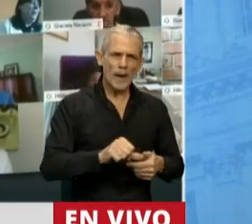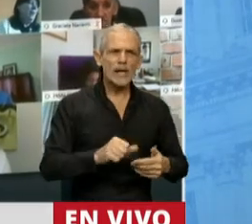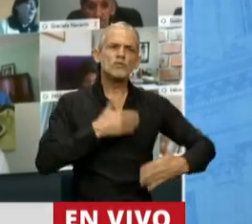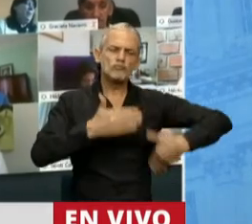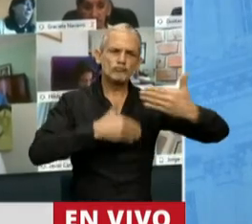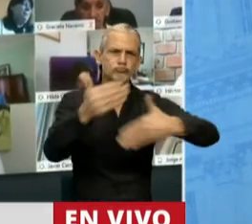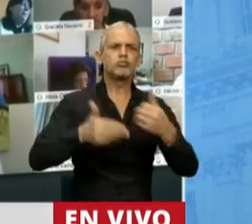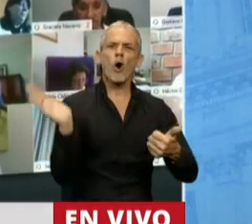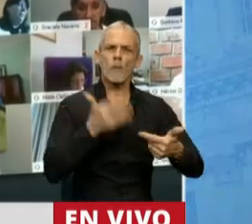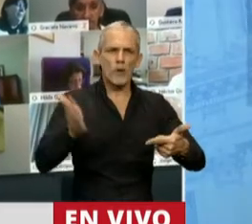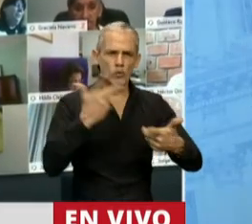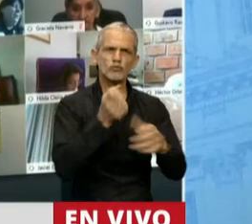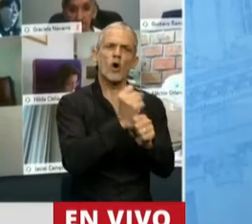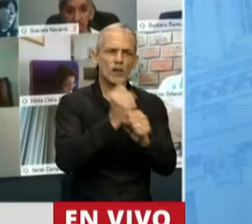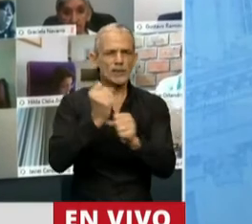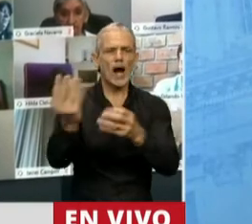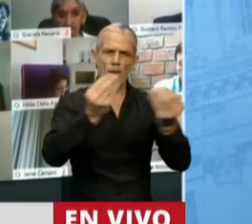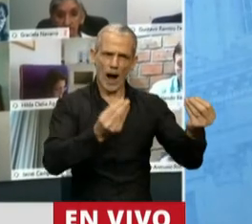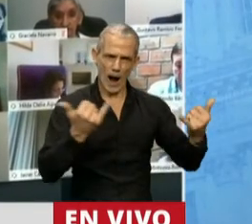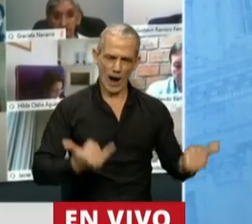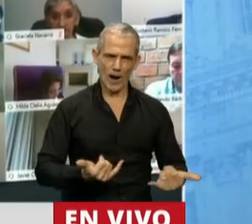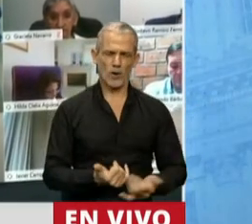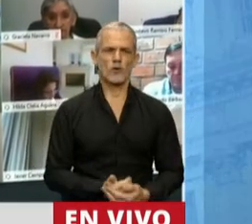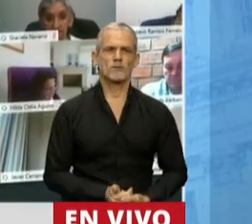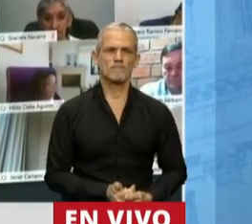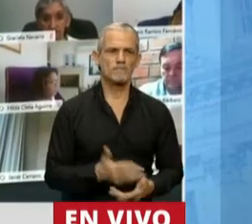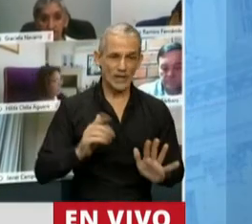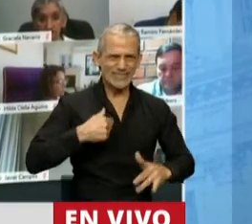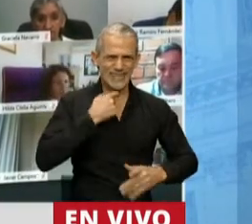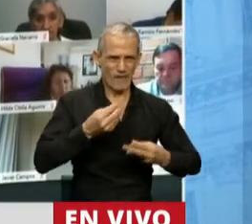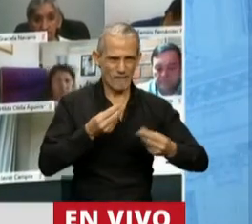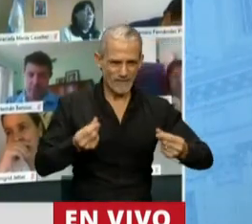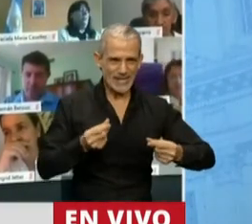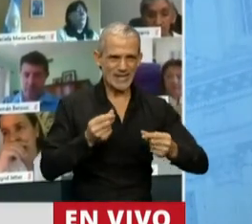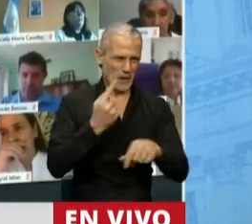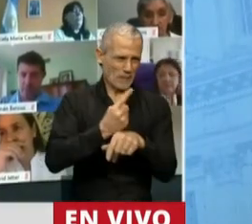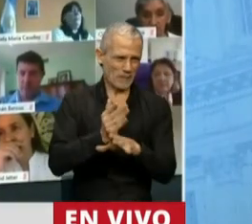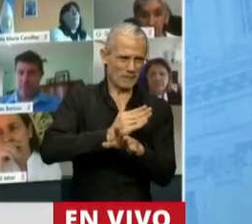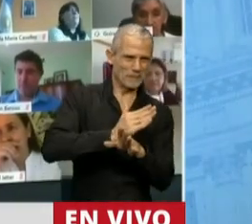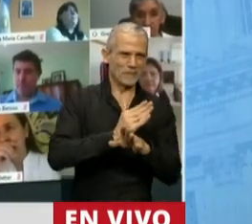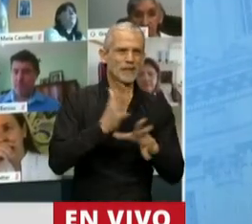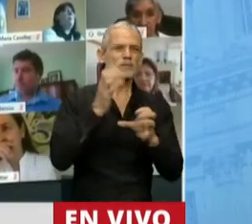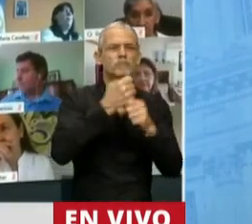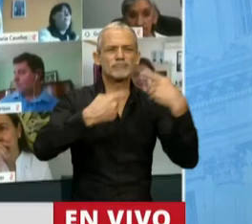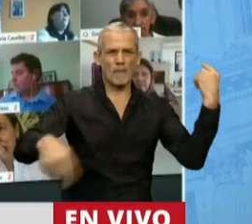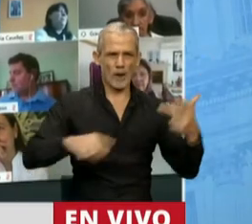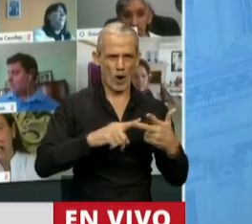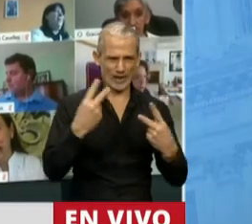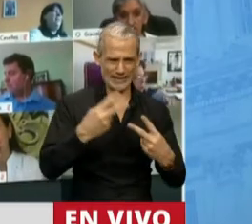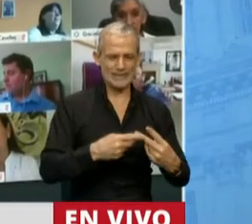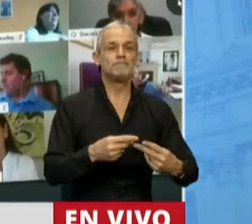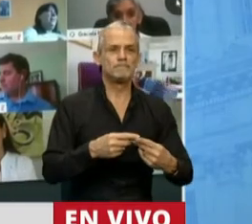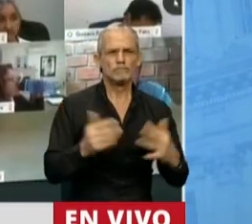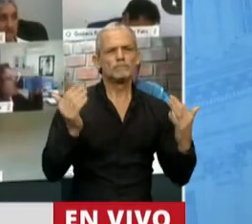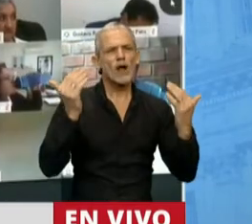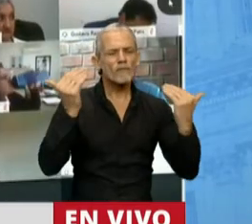con producción con trabajo no quiero terminar sin decir tamientos palabras acerca del transporte que de verdad que